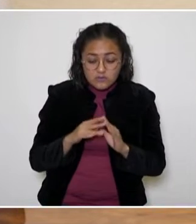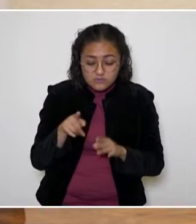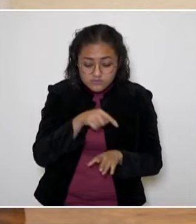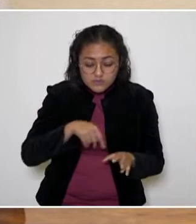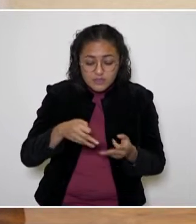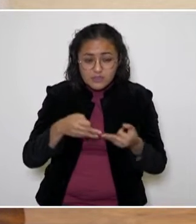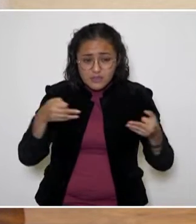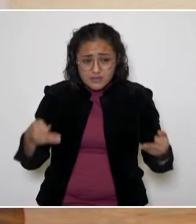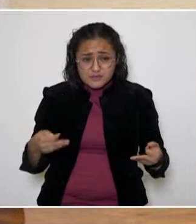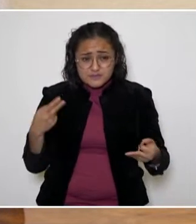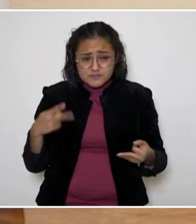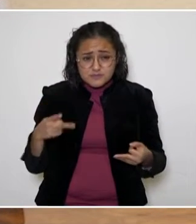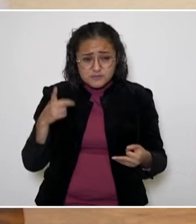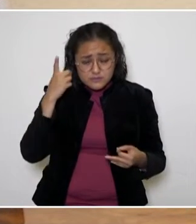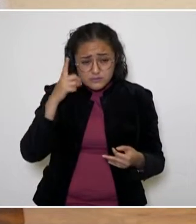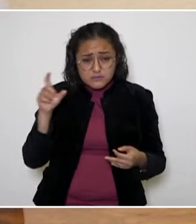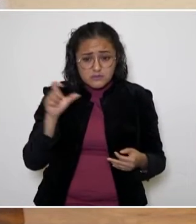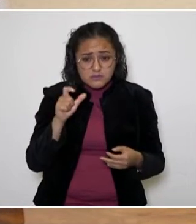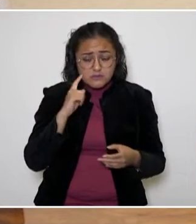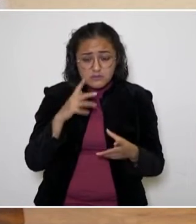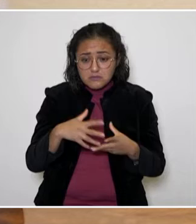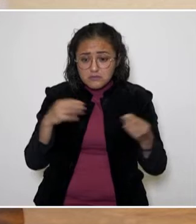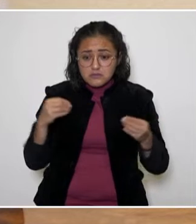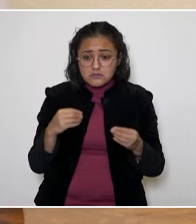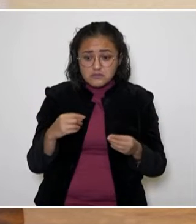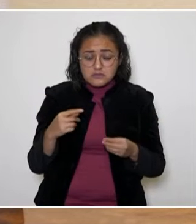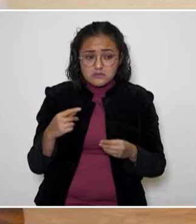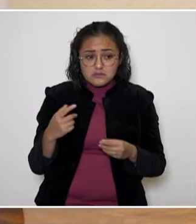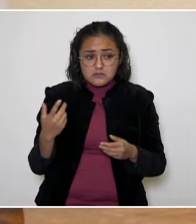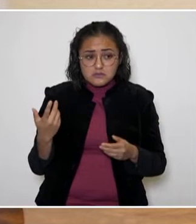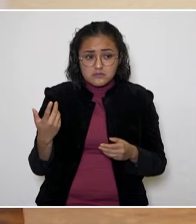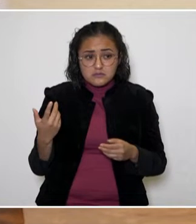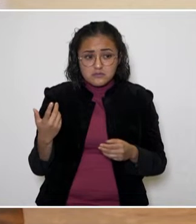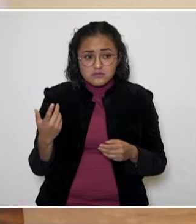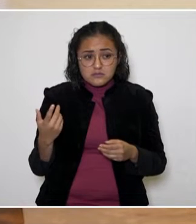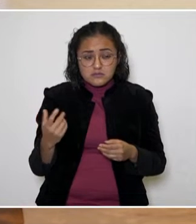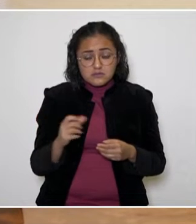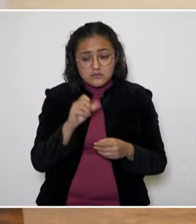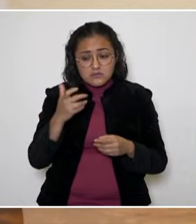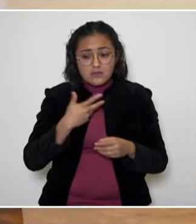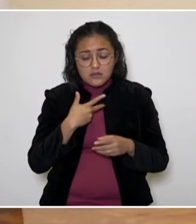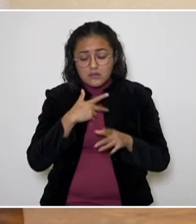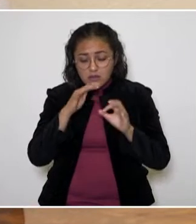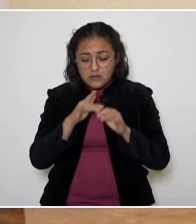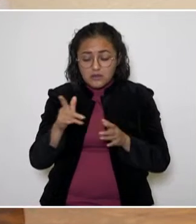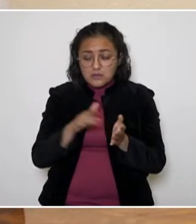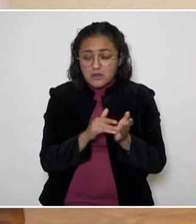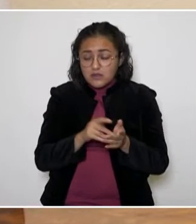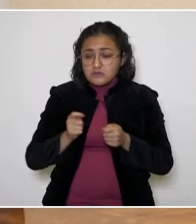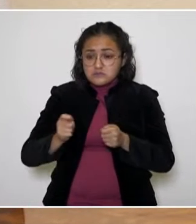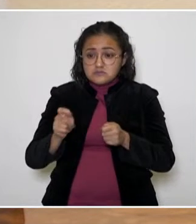casa, cuando se dé cuenta ya es objeto, ya otro tiene una escritura